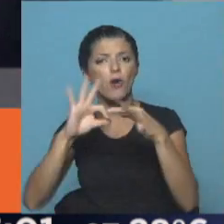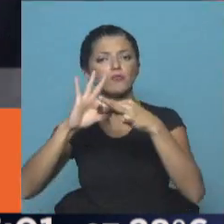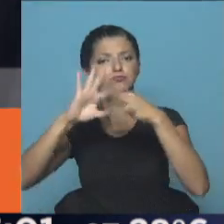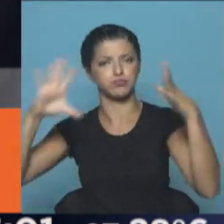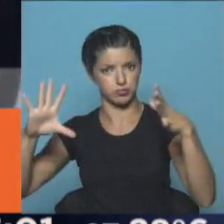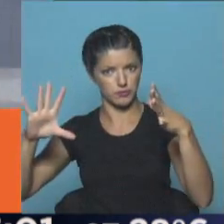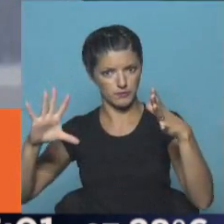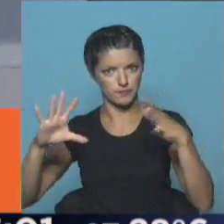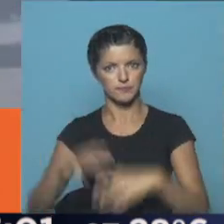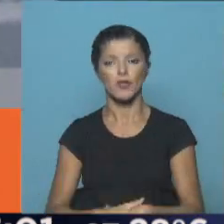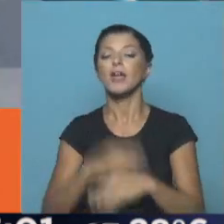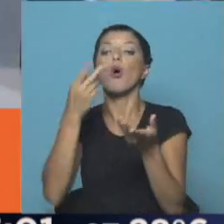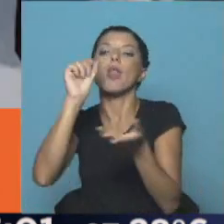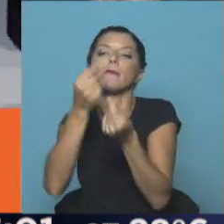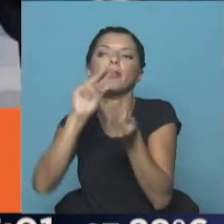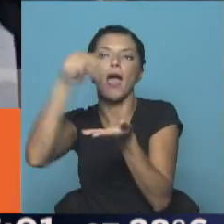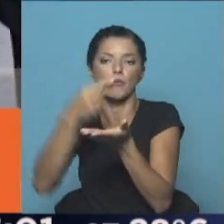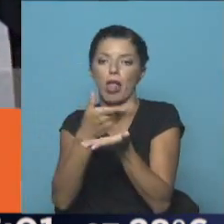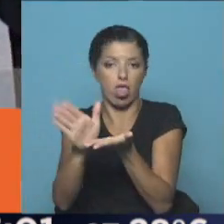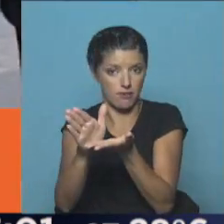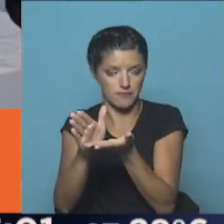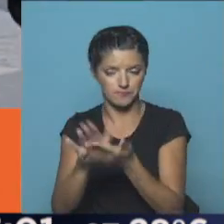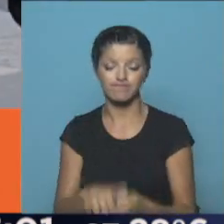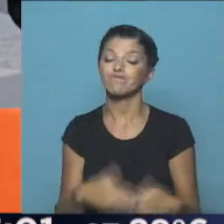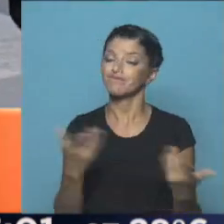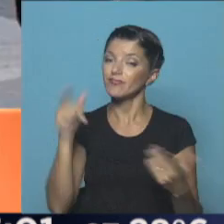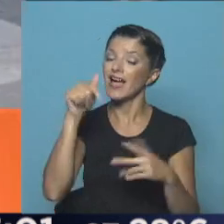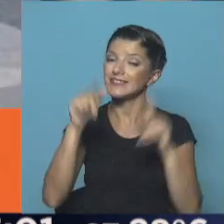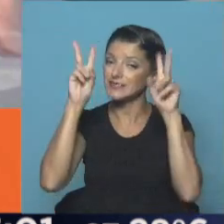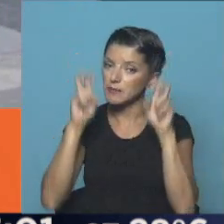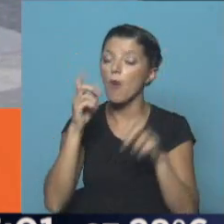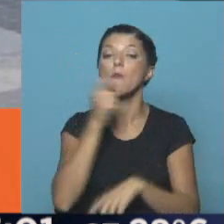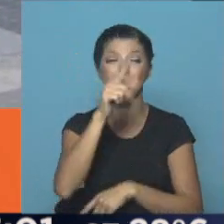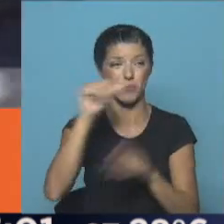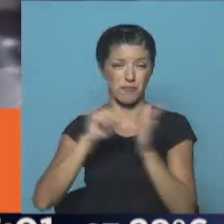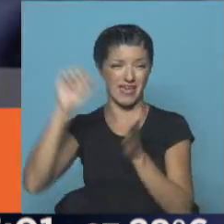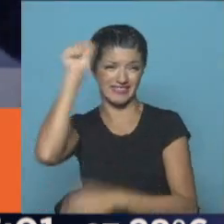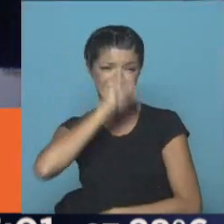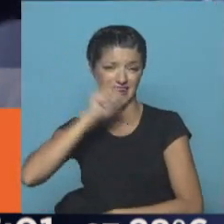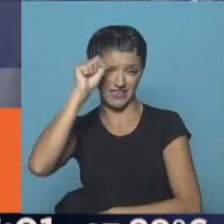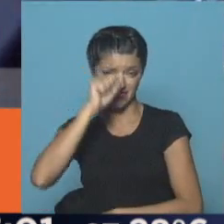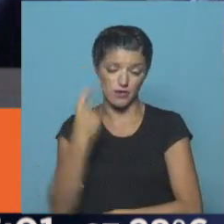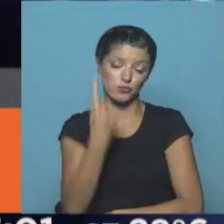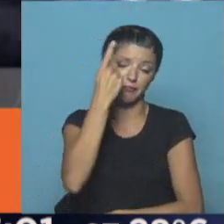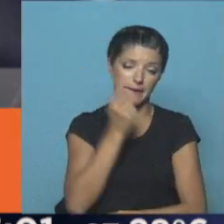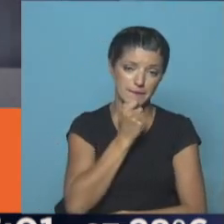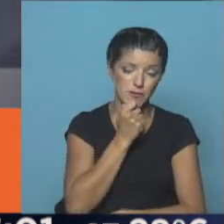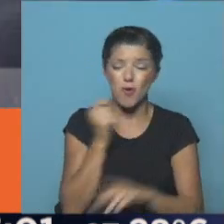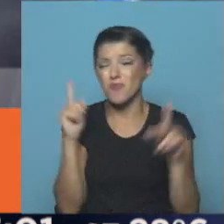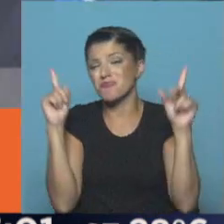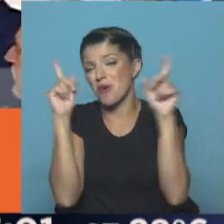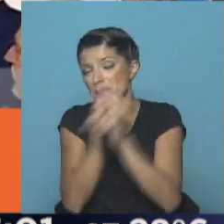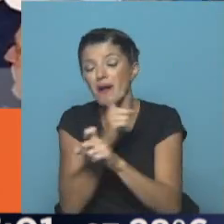y salir del euro. Y el tema, y si hablamos de esto, indudablemente el tema Grecia es en sí mismo un problema, un conflicto